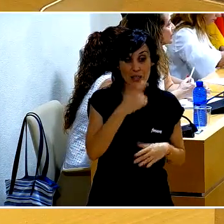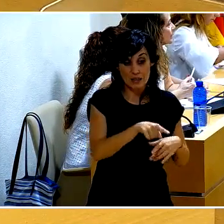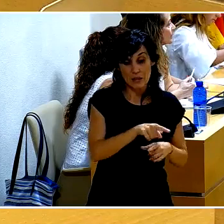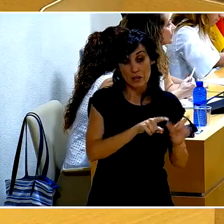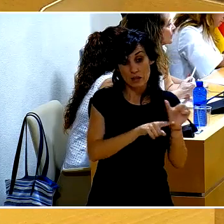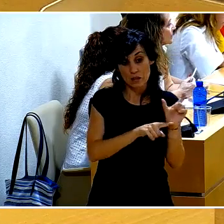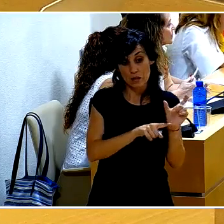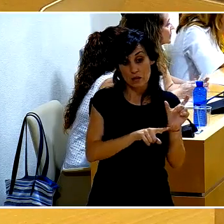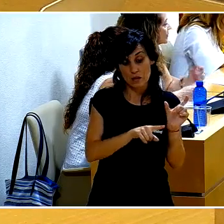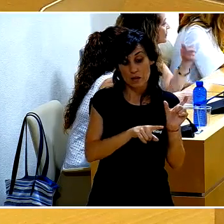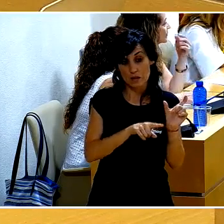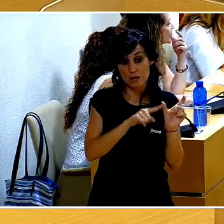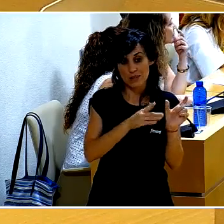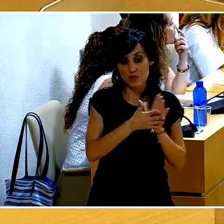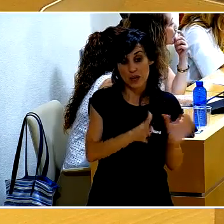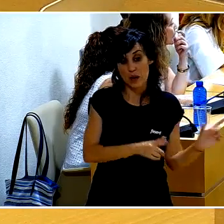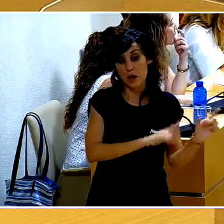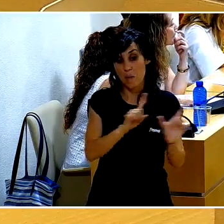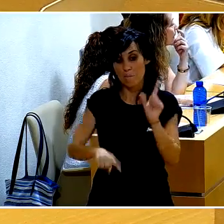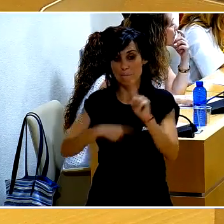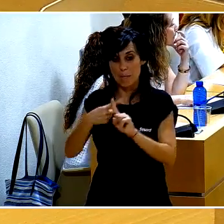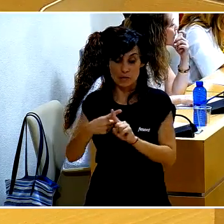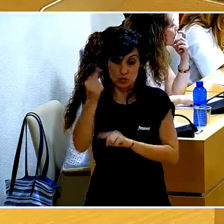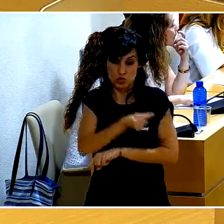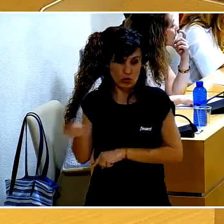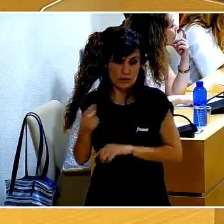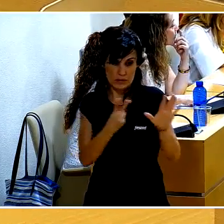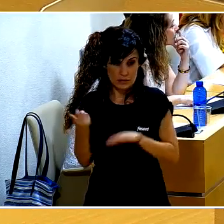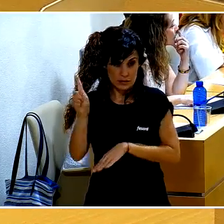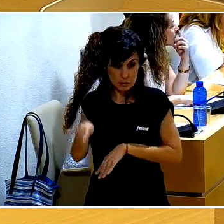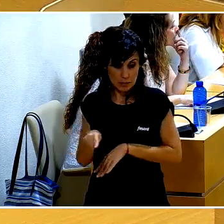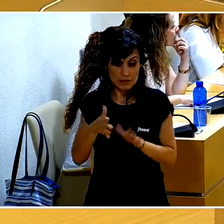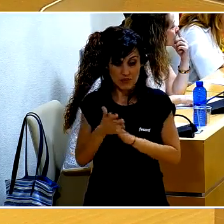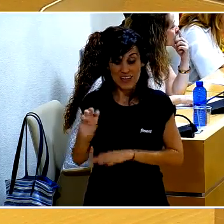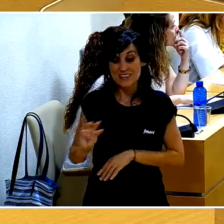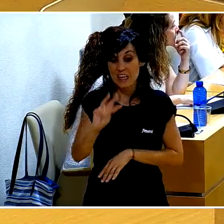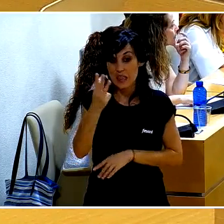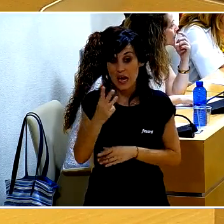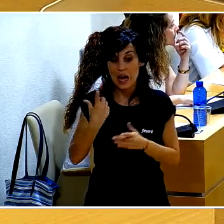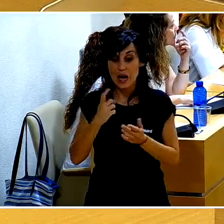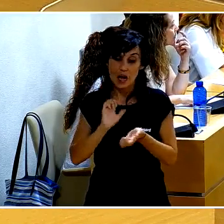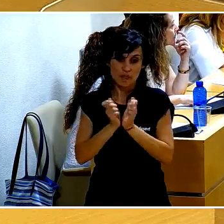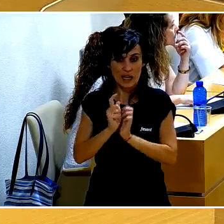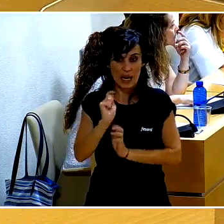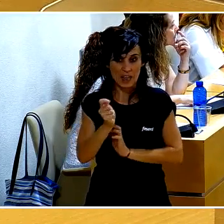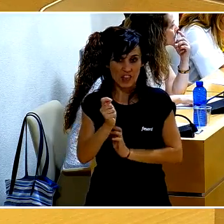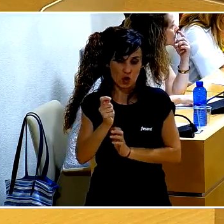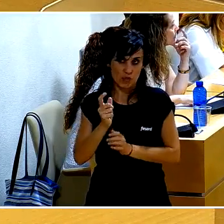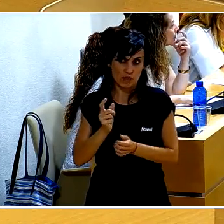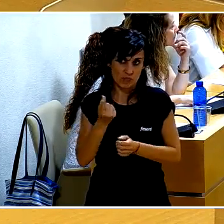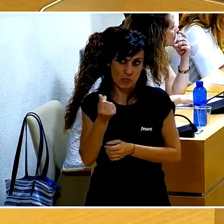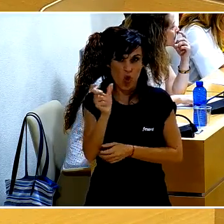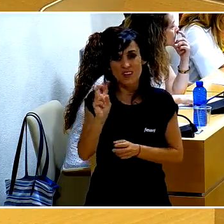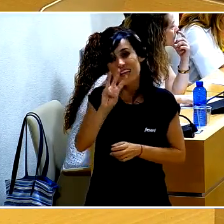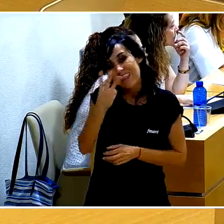si unimos que en su conjunto suman 77.000 €. Si unimos que es la tercera modificación de crédito, perdón, el tercer